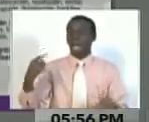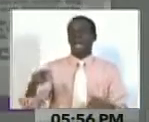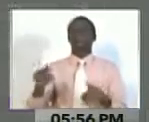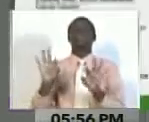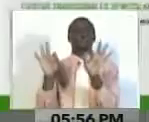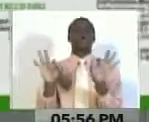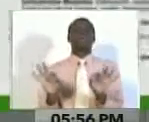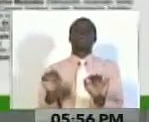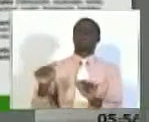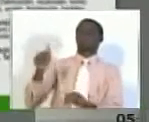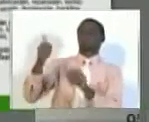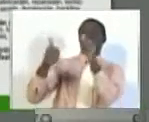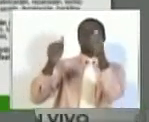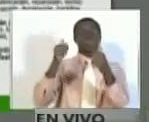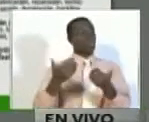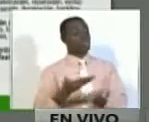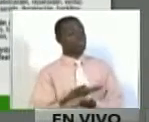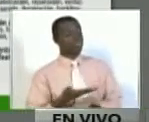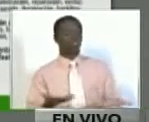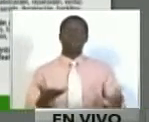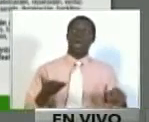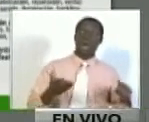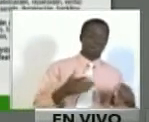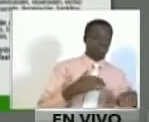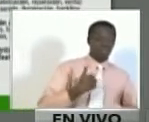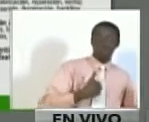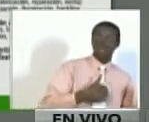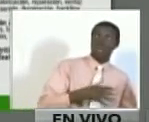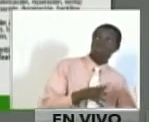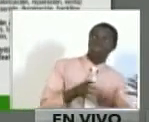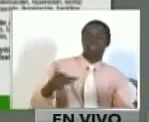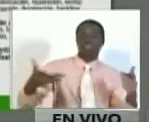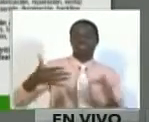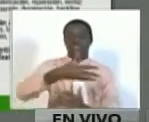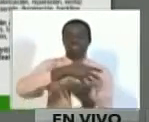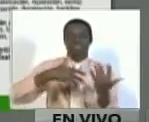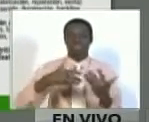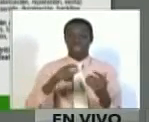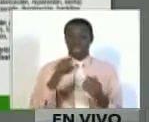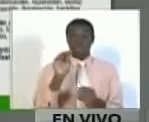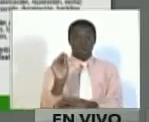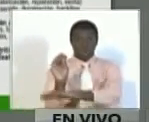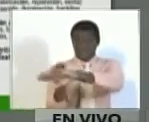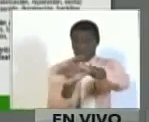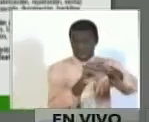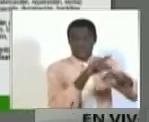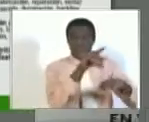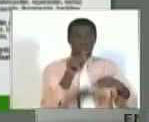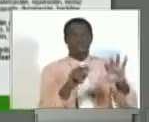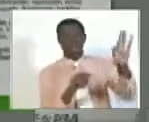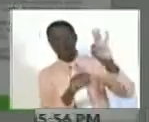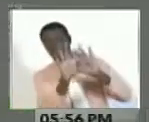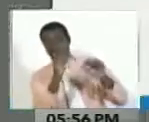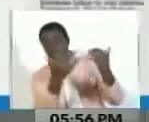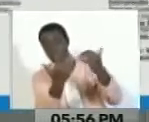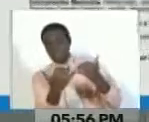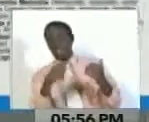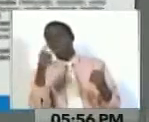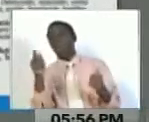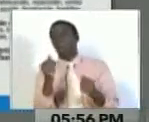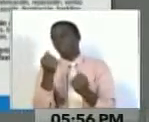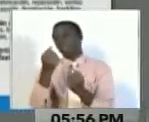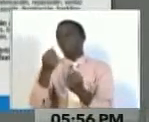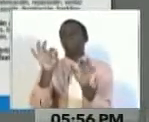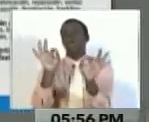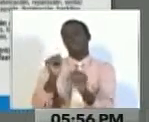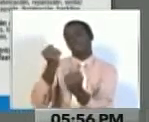artista venezolano. Yo le he dicho a todos los que han estado vinculados con la FIMBEA este año, a los que han sido seleccionados y a los que no también, que vengan. Porque nada más